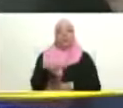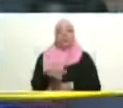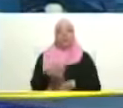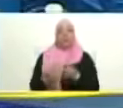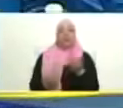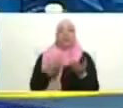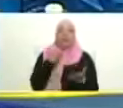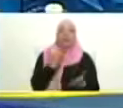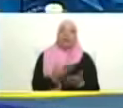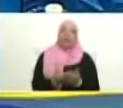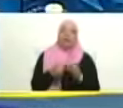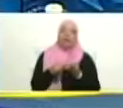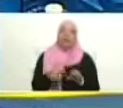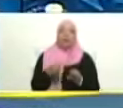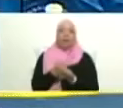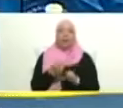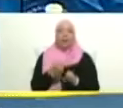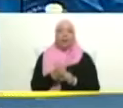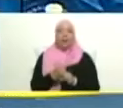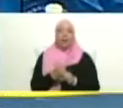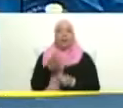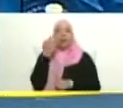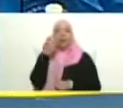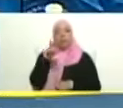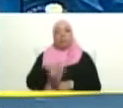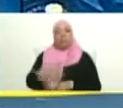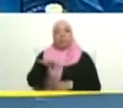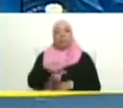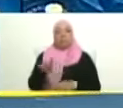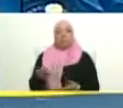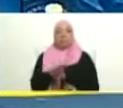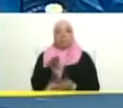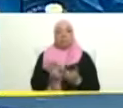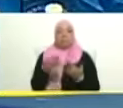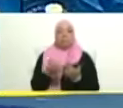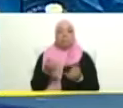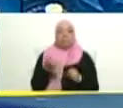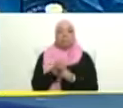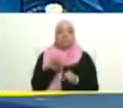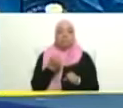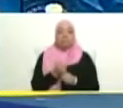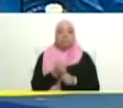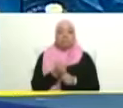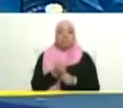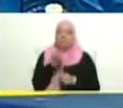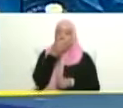ofertas permanentes. Es admirable la capacidad